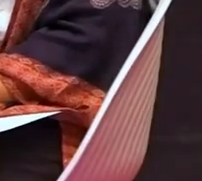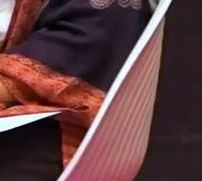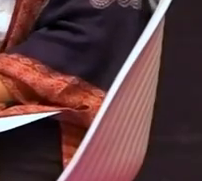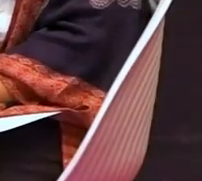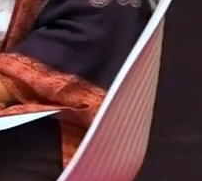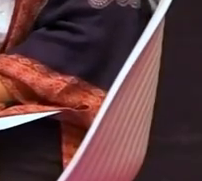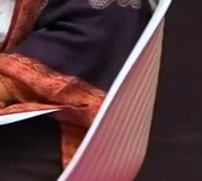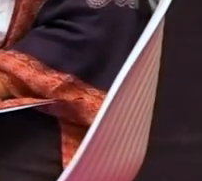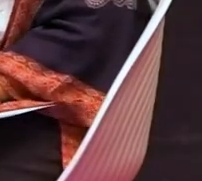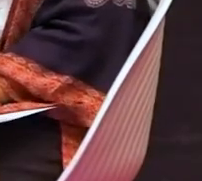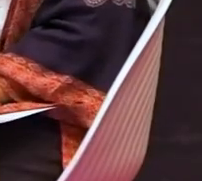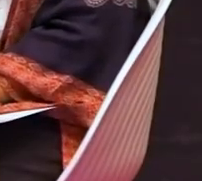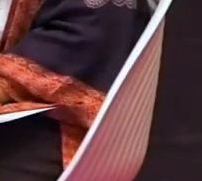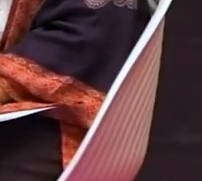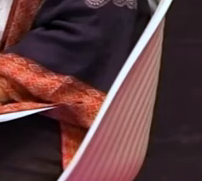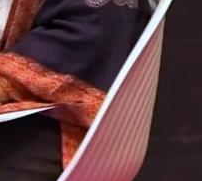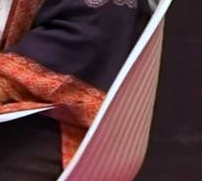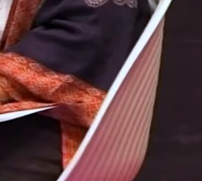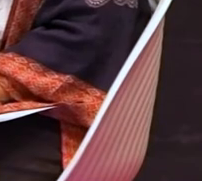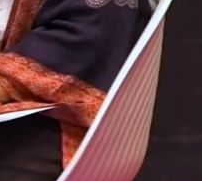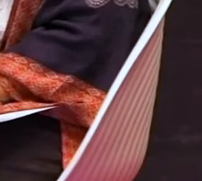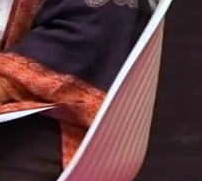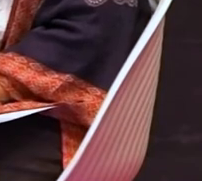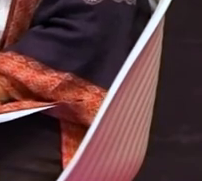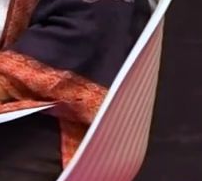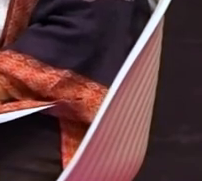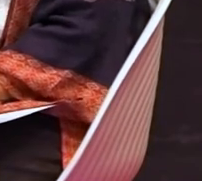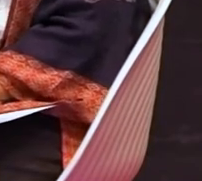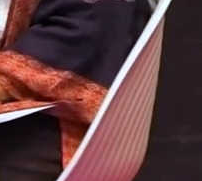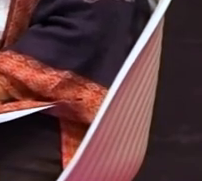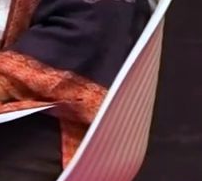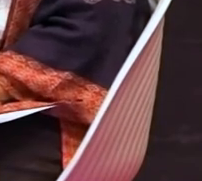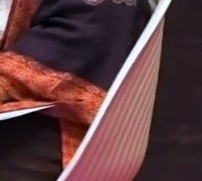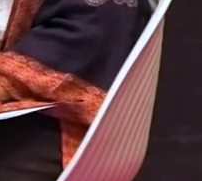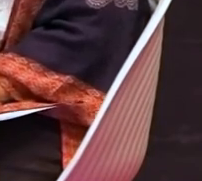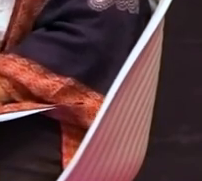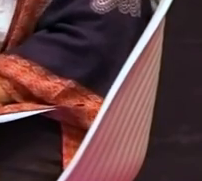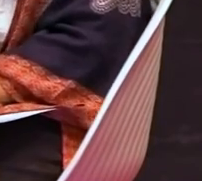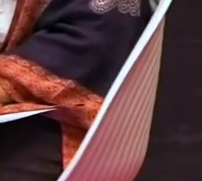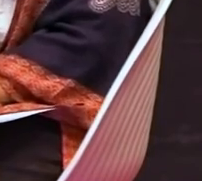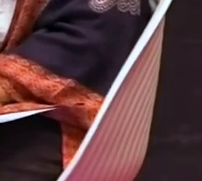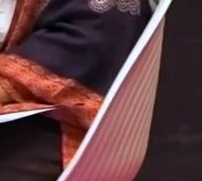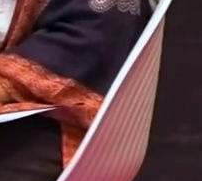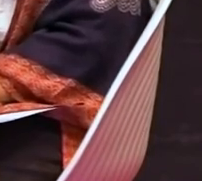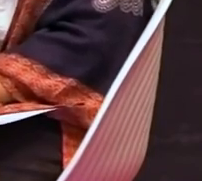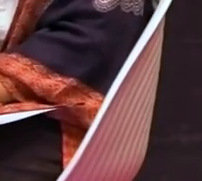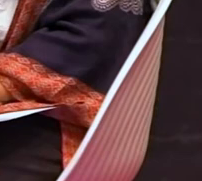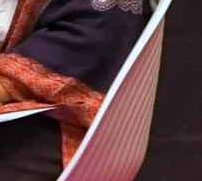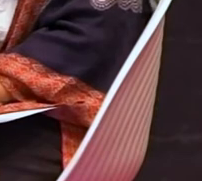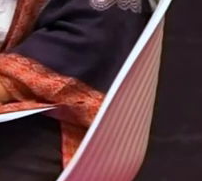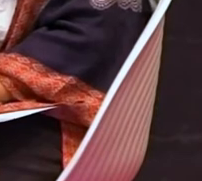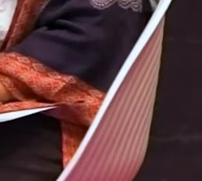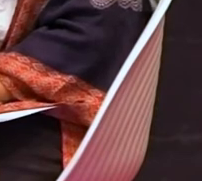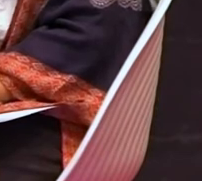decía Bertolt Brecht, que considerar las cosas dándoles importancia a su lado transitorio es un buen